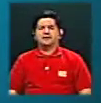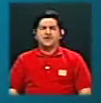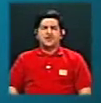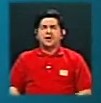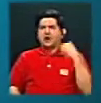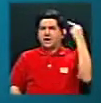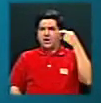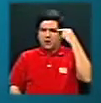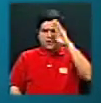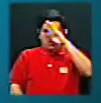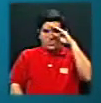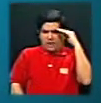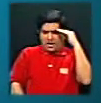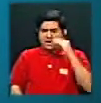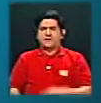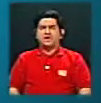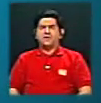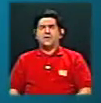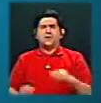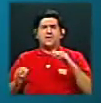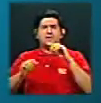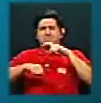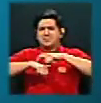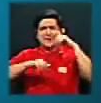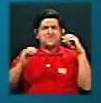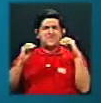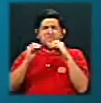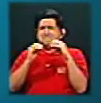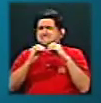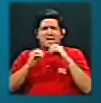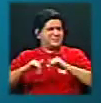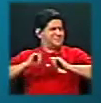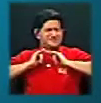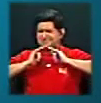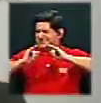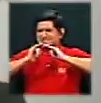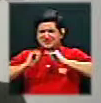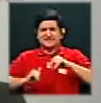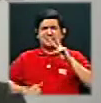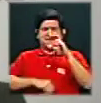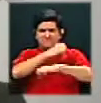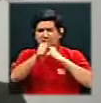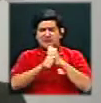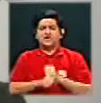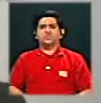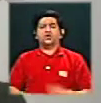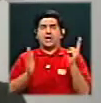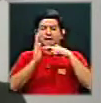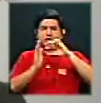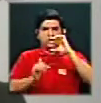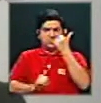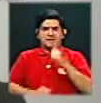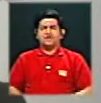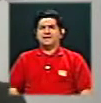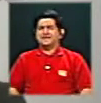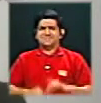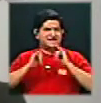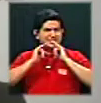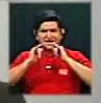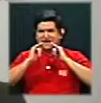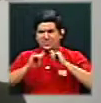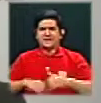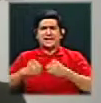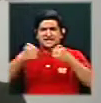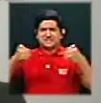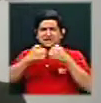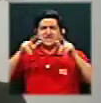Administración Chinchilla es el periodo más desigual en 26 años. Desde el 2010, el desempleo, la desigualdad y la